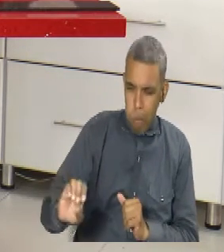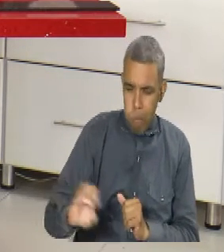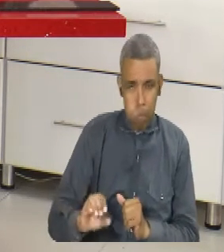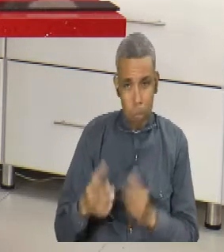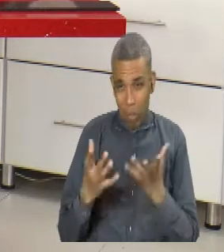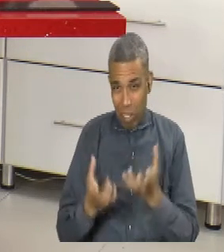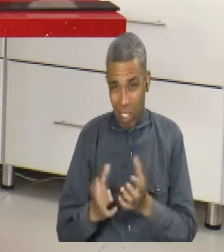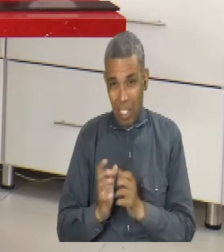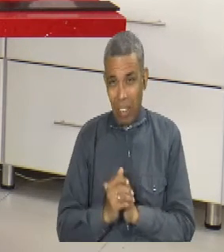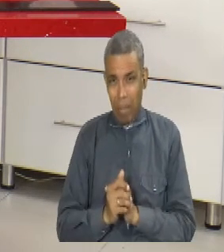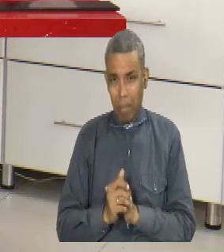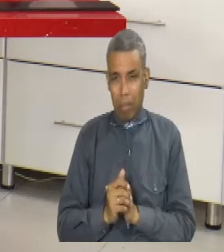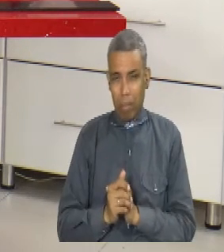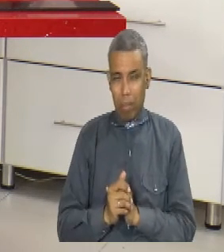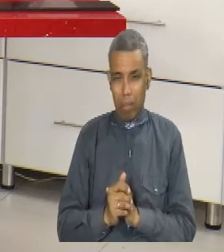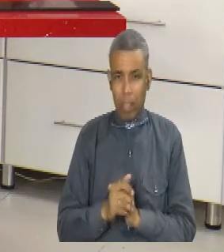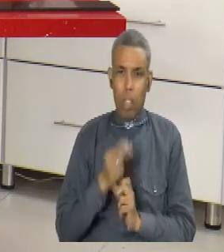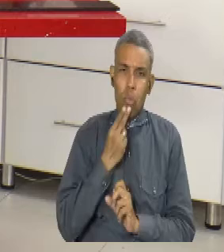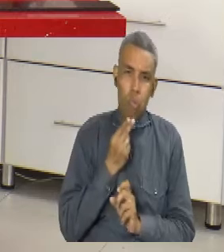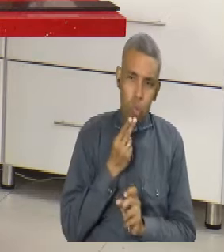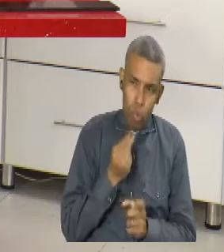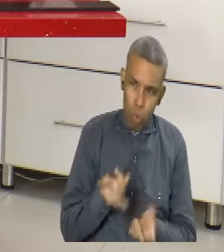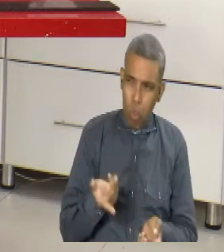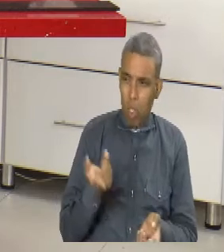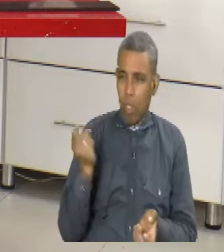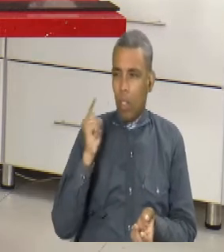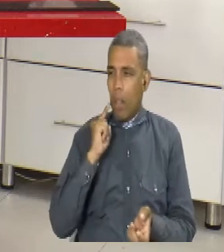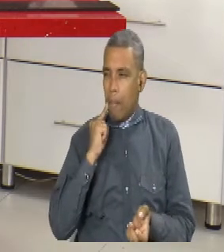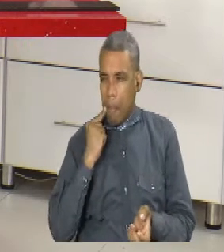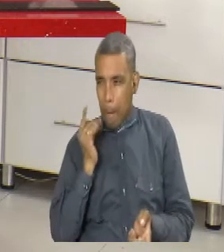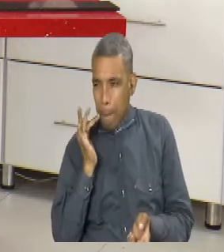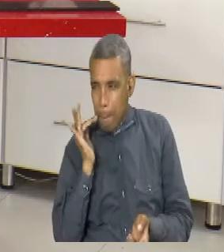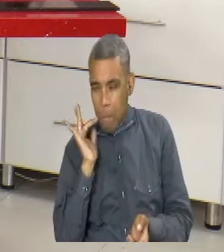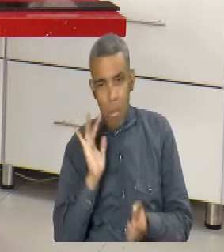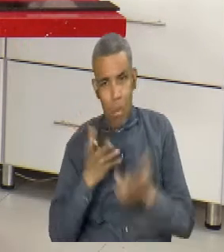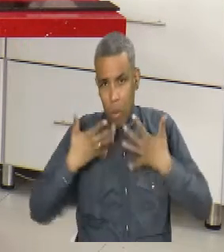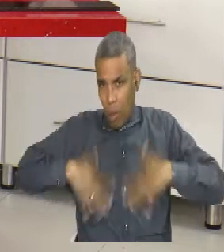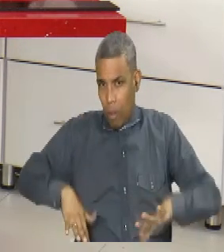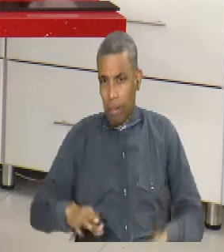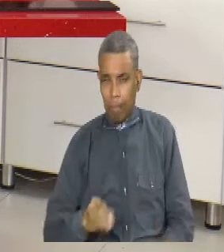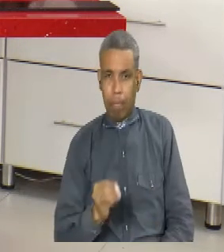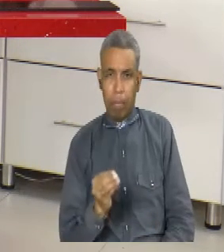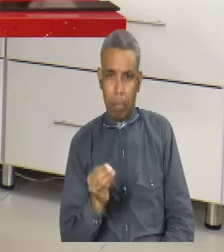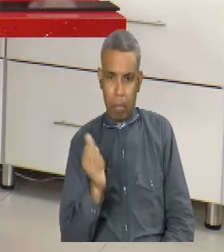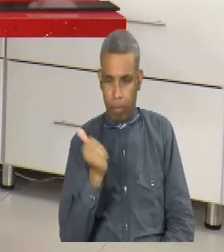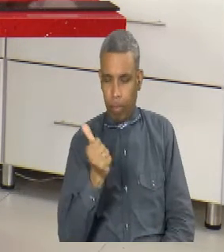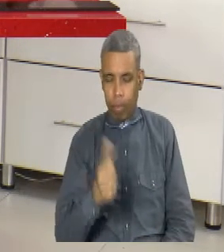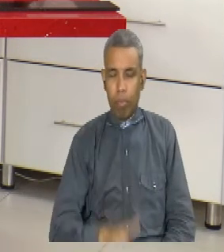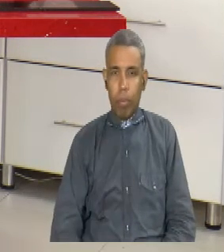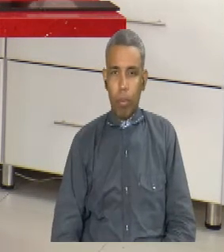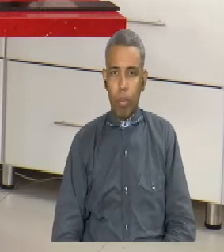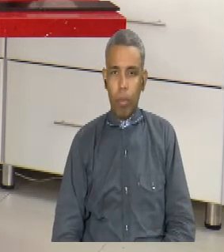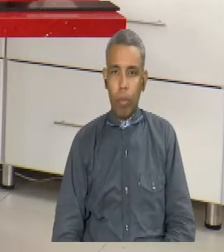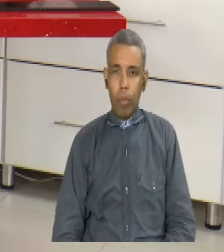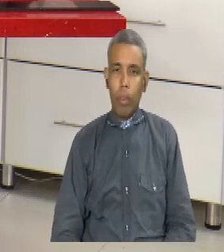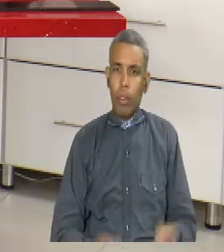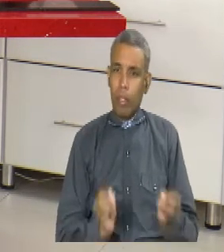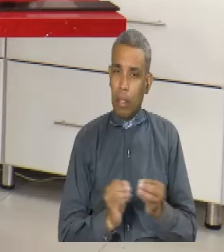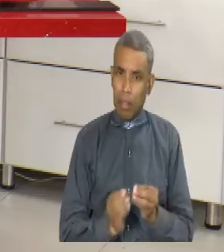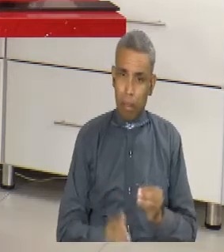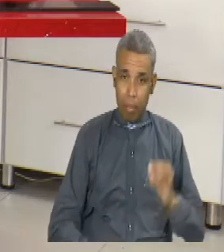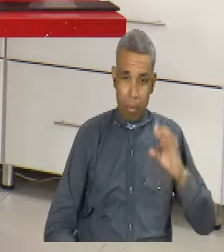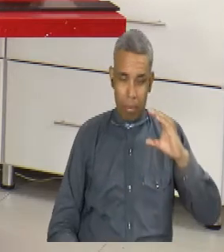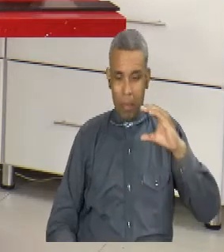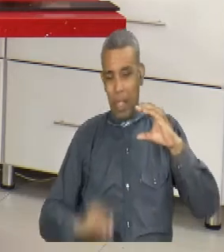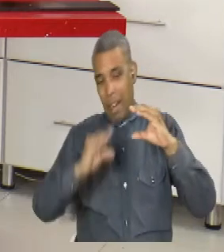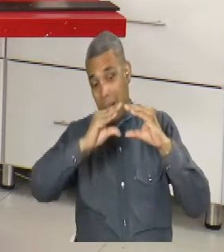quieren hacer la mezcla con pollo. Entonces acá tenemos esto para decorar, un pimentón y un perejil.